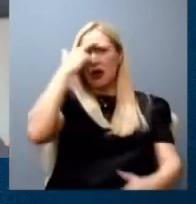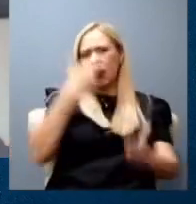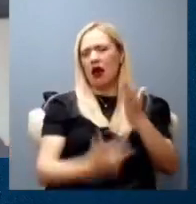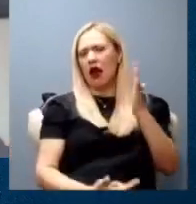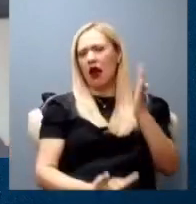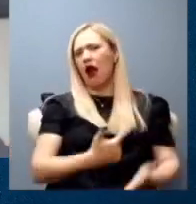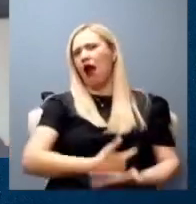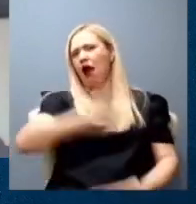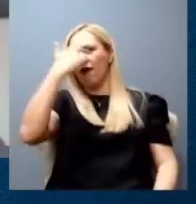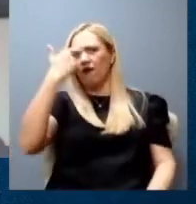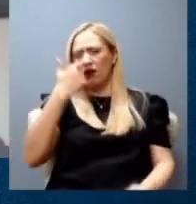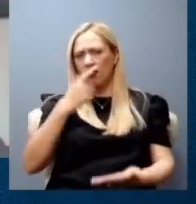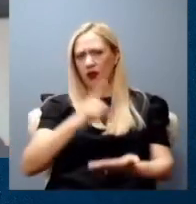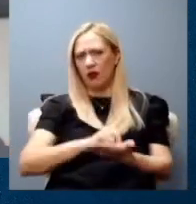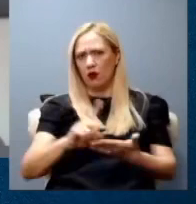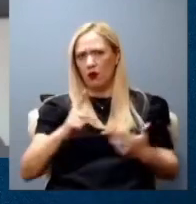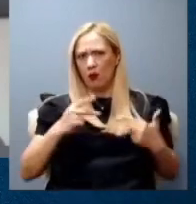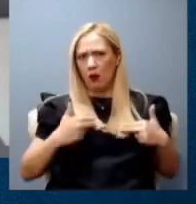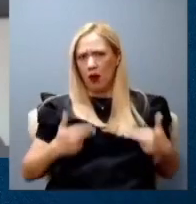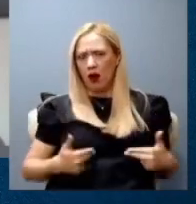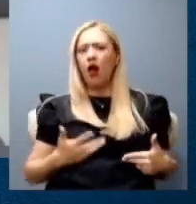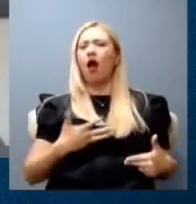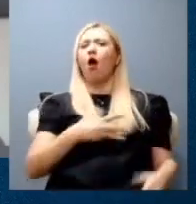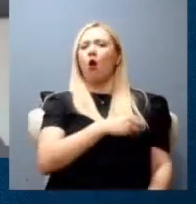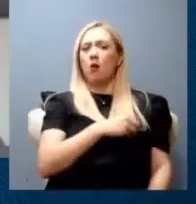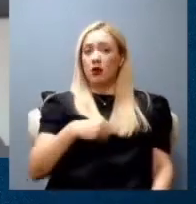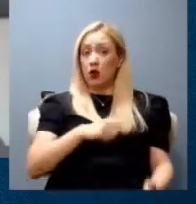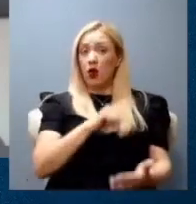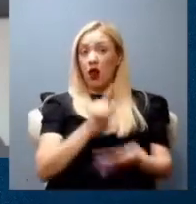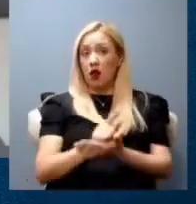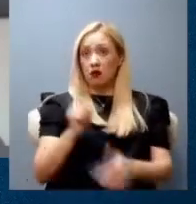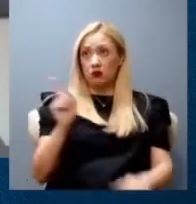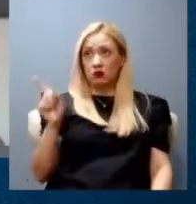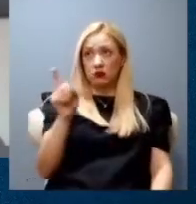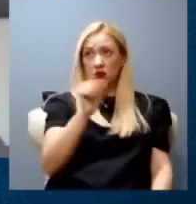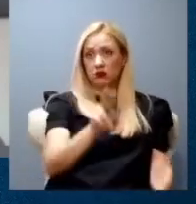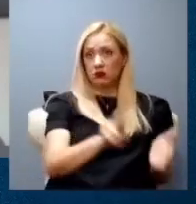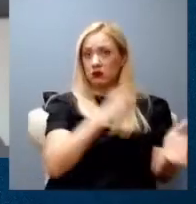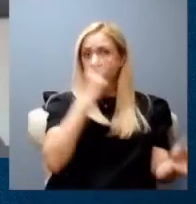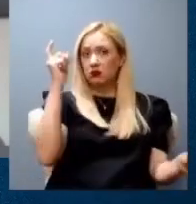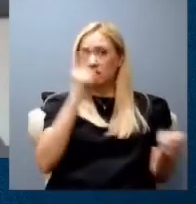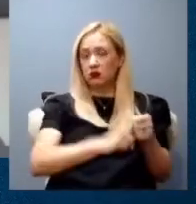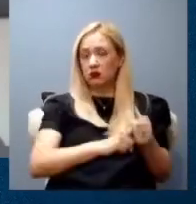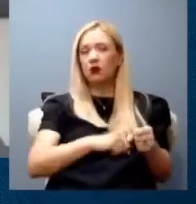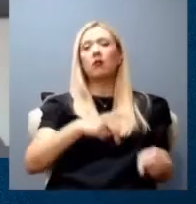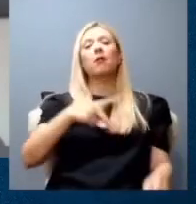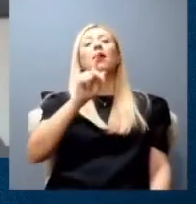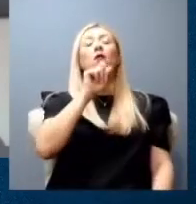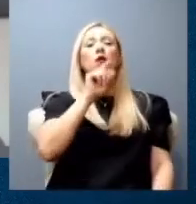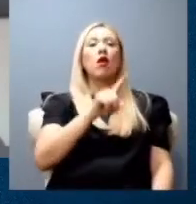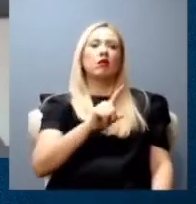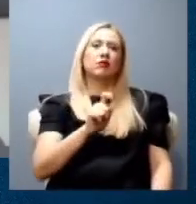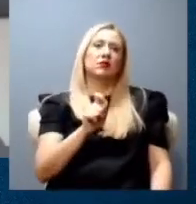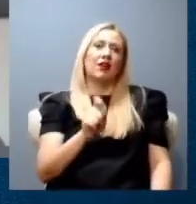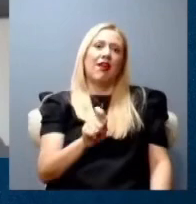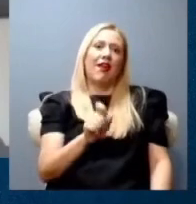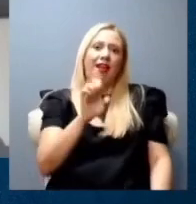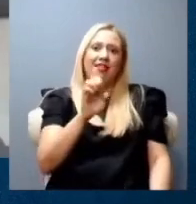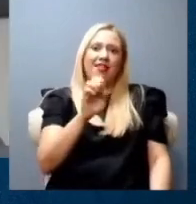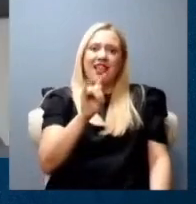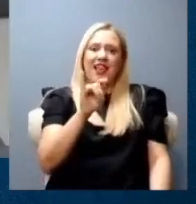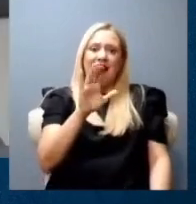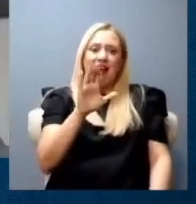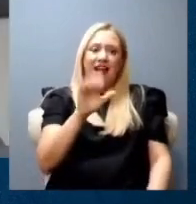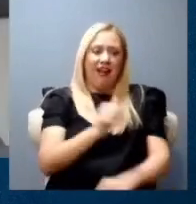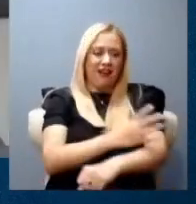una obligación de tipo jurídico de los estados, pero hay una obligación ética y moral de las sociedades porque los graves